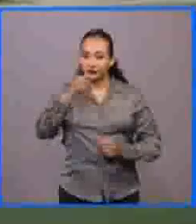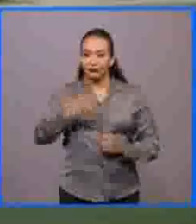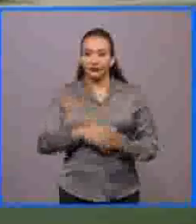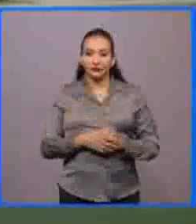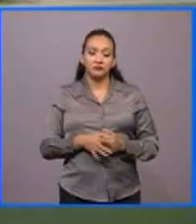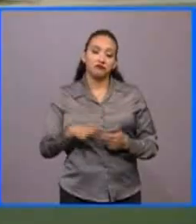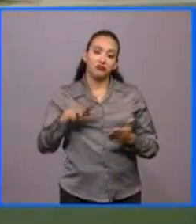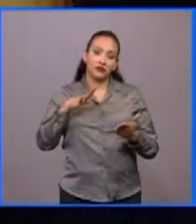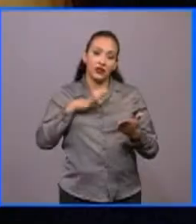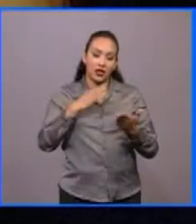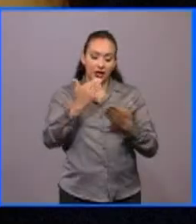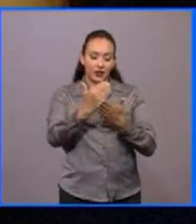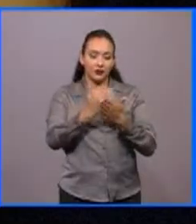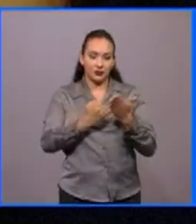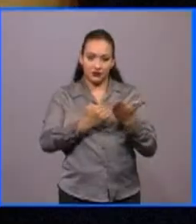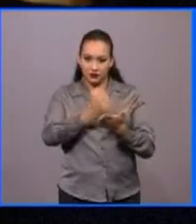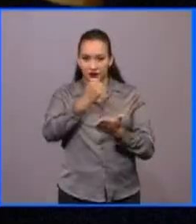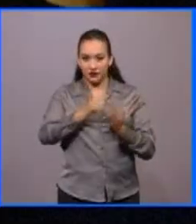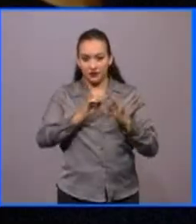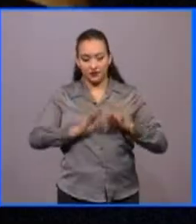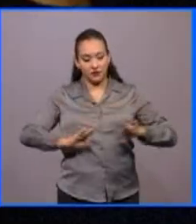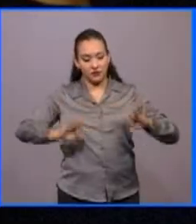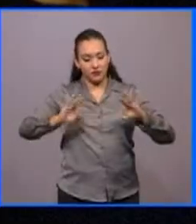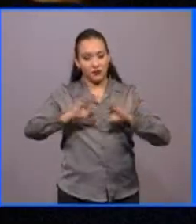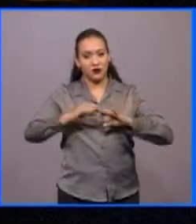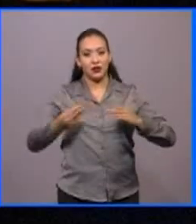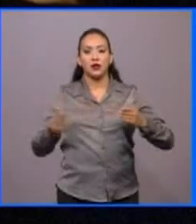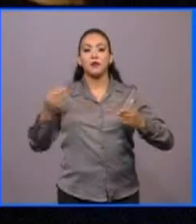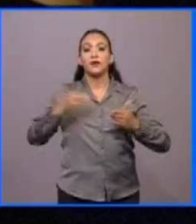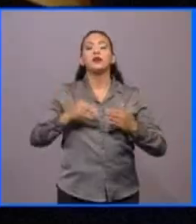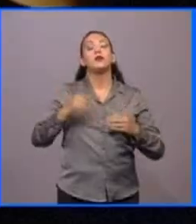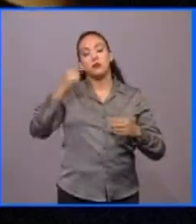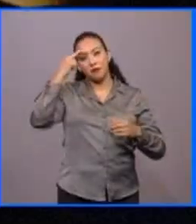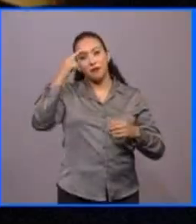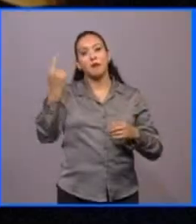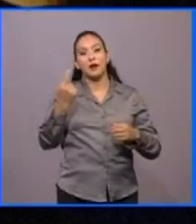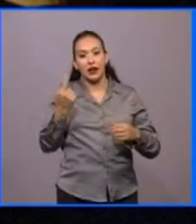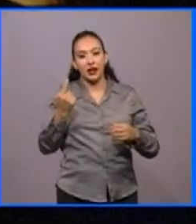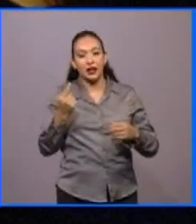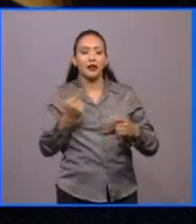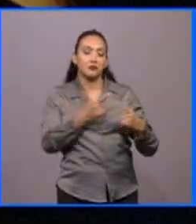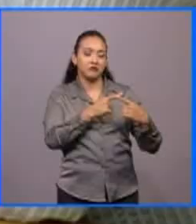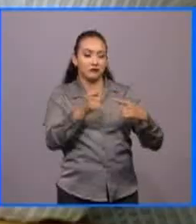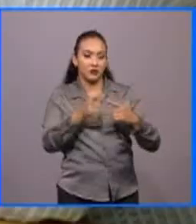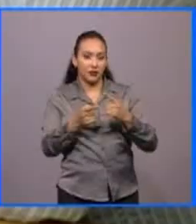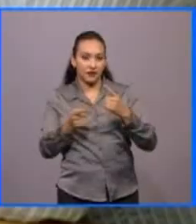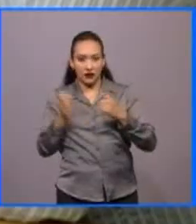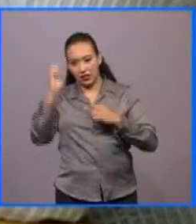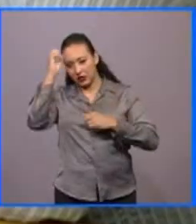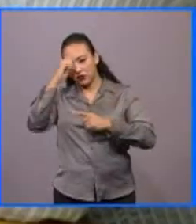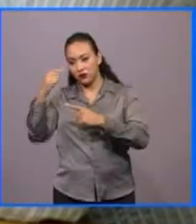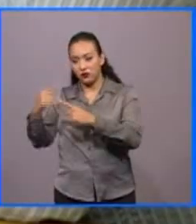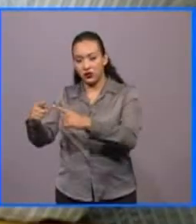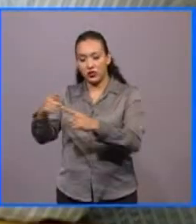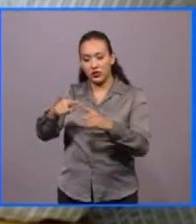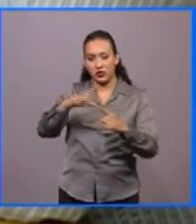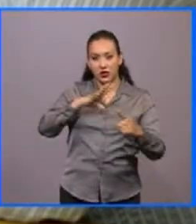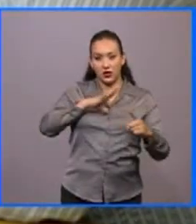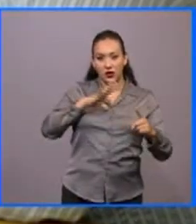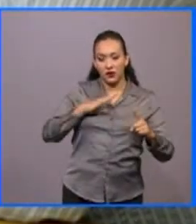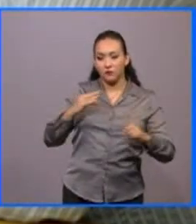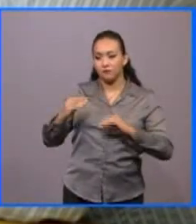ante la existencia de resoluciones del Alto Tribunal emitidas en medios de control distintos, que sostienen criterios opuestos entre